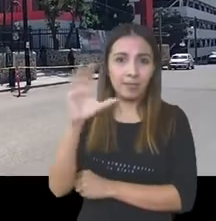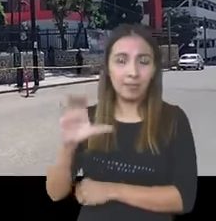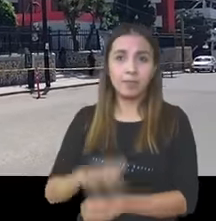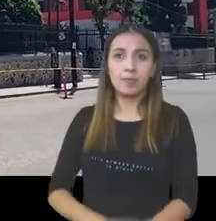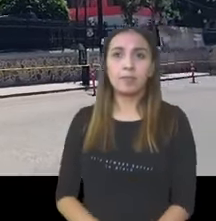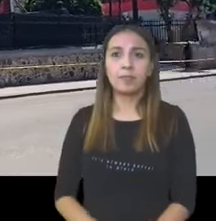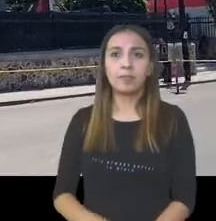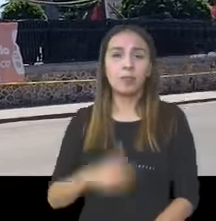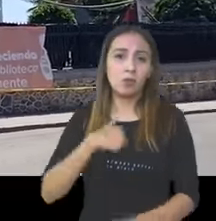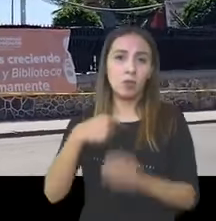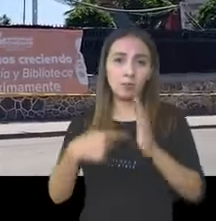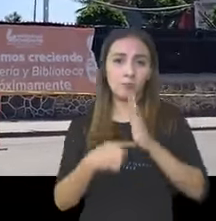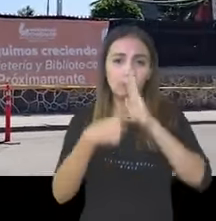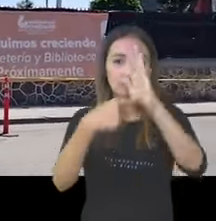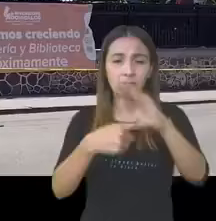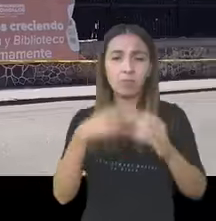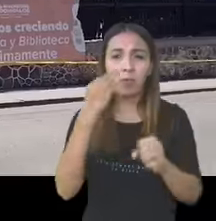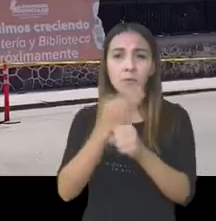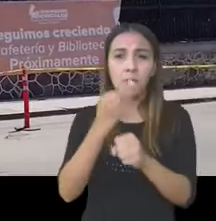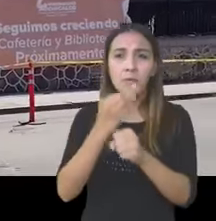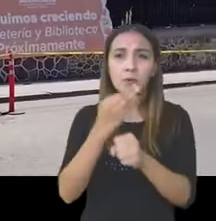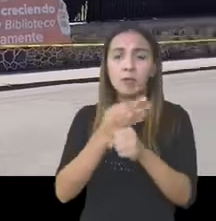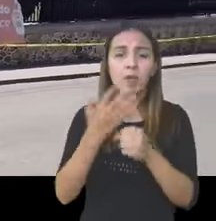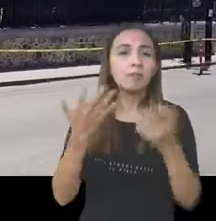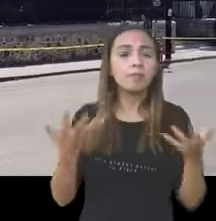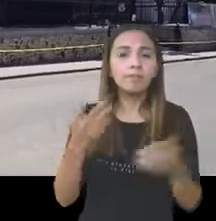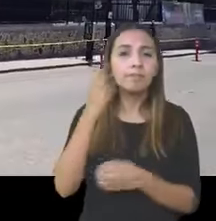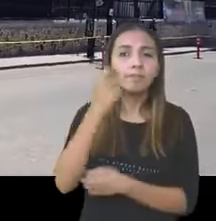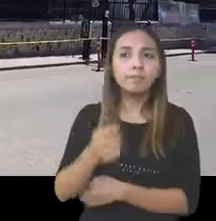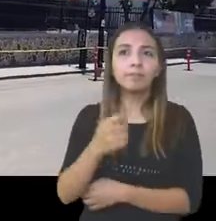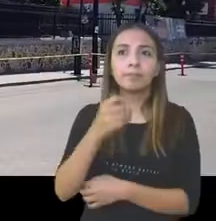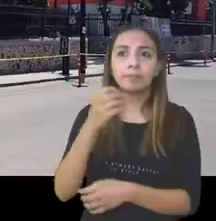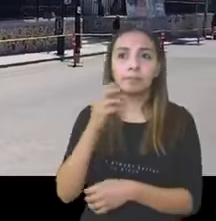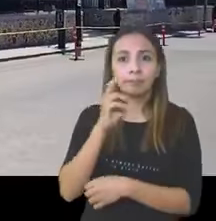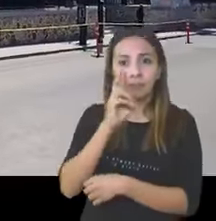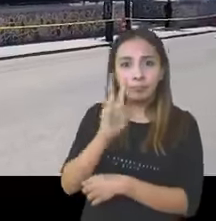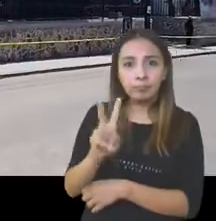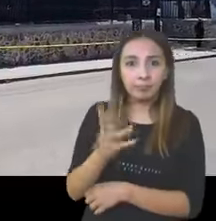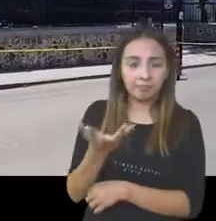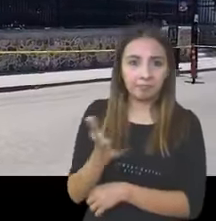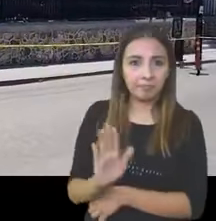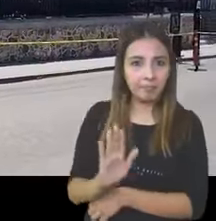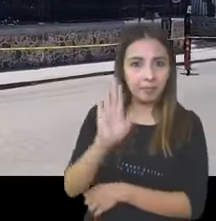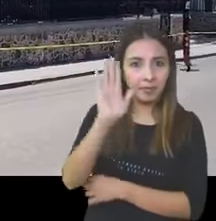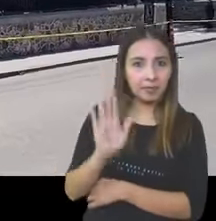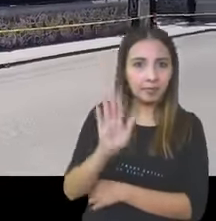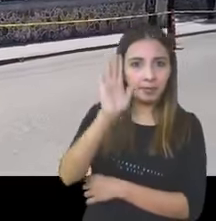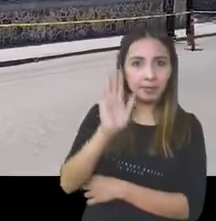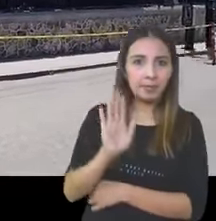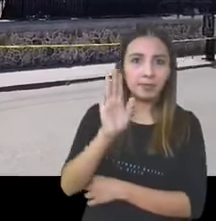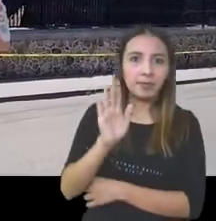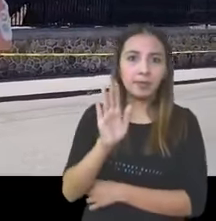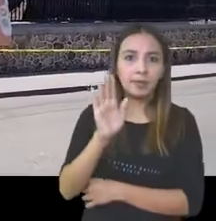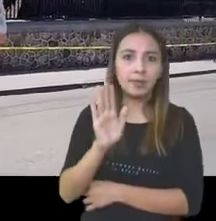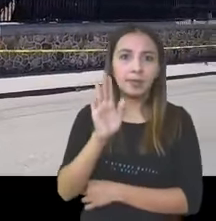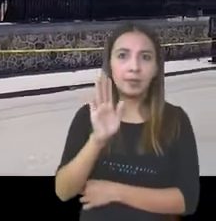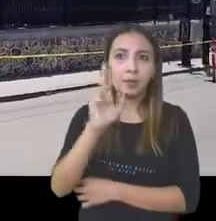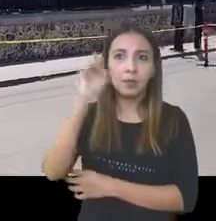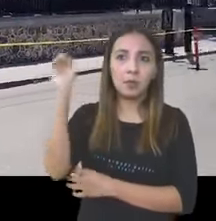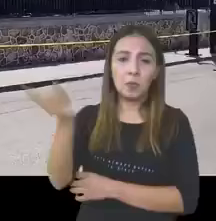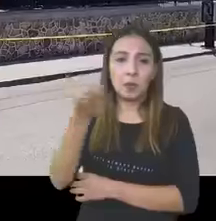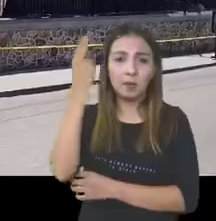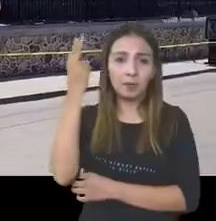que le voy a presentar a continuación, estamos viendo, al parecer, pues que una